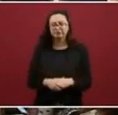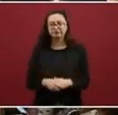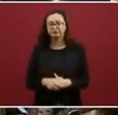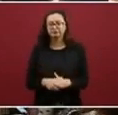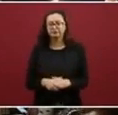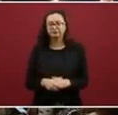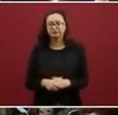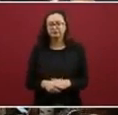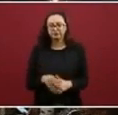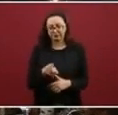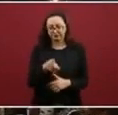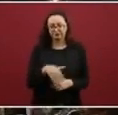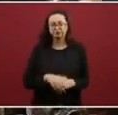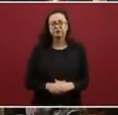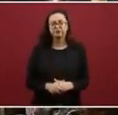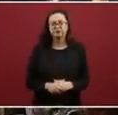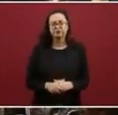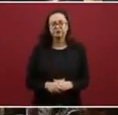Bueno,